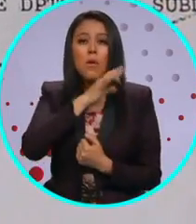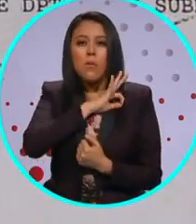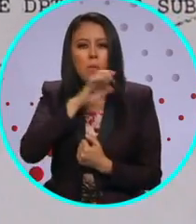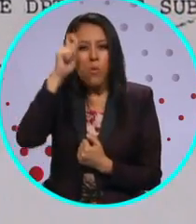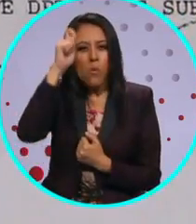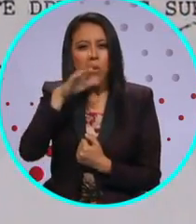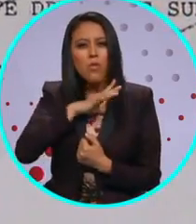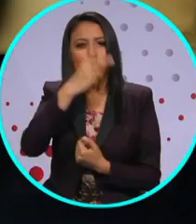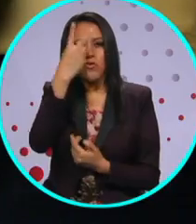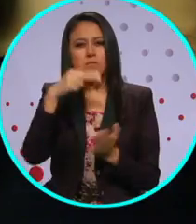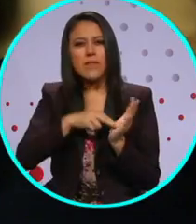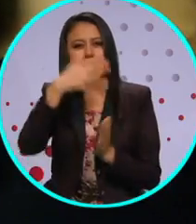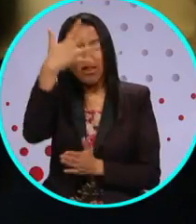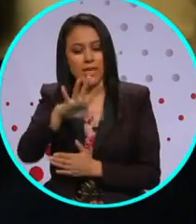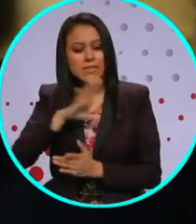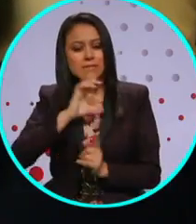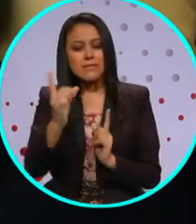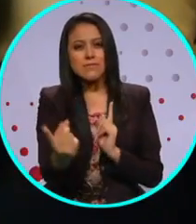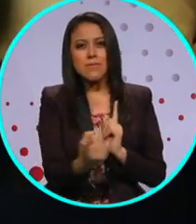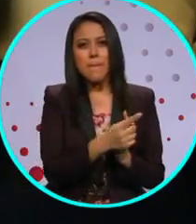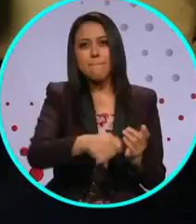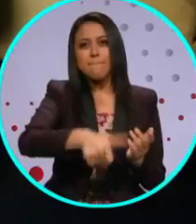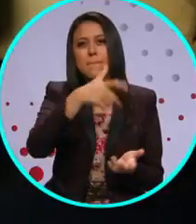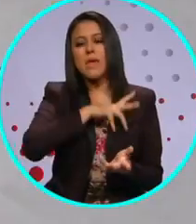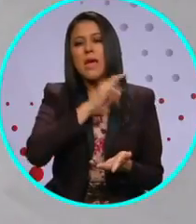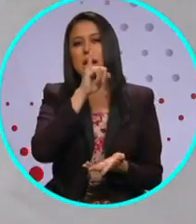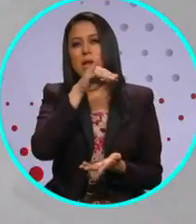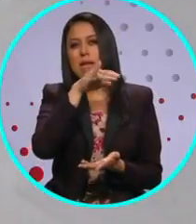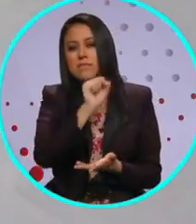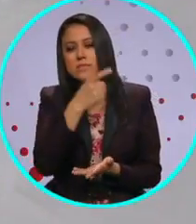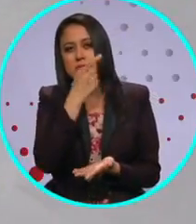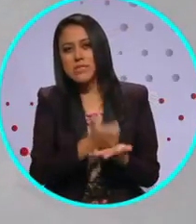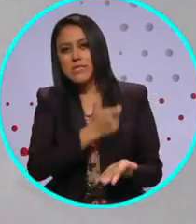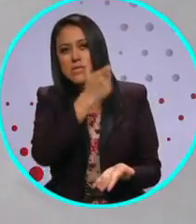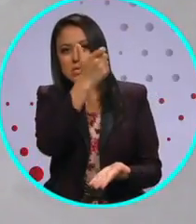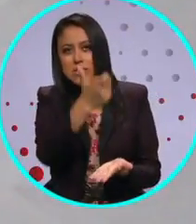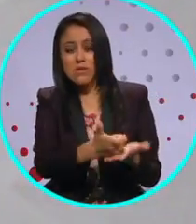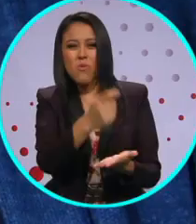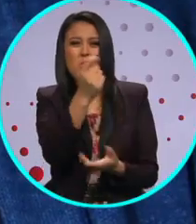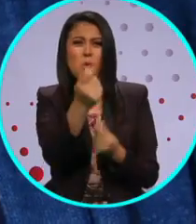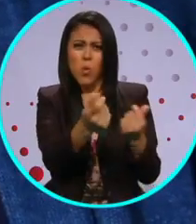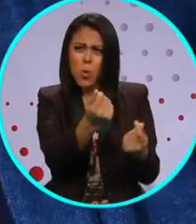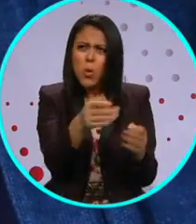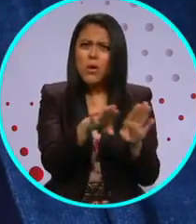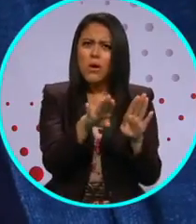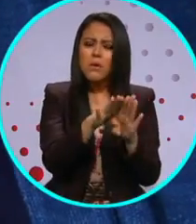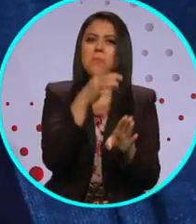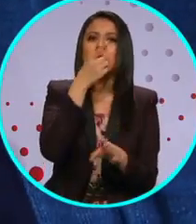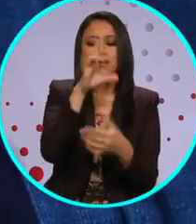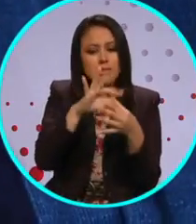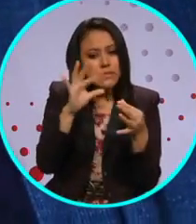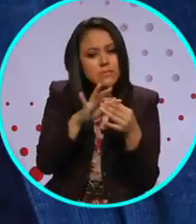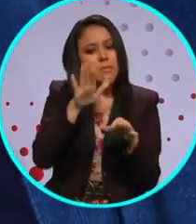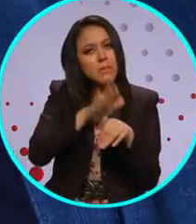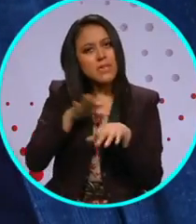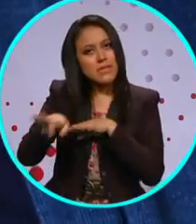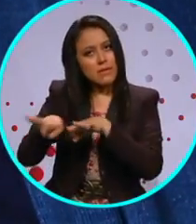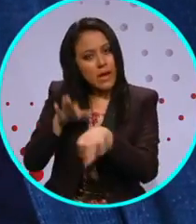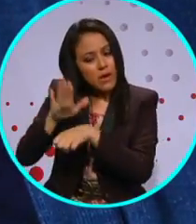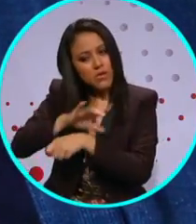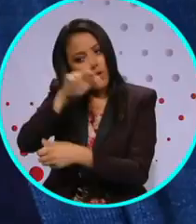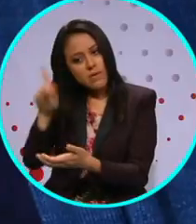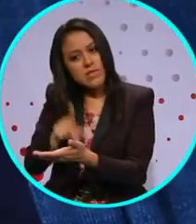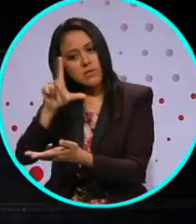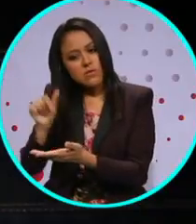pensionar en el 2010 y acude por primera vez al instituto y comenta que el pago que recibiría era muy bajo, por lo que decidió seguir laborando y regresar